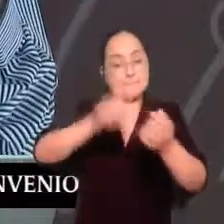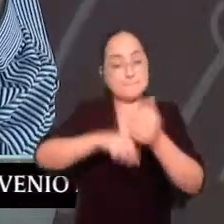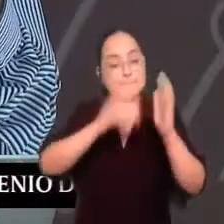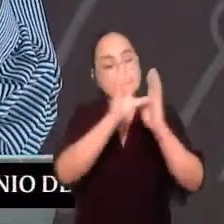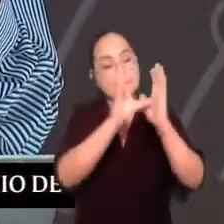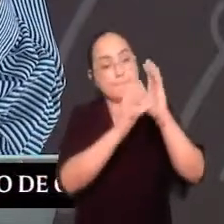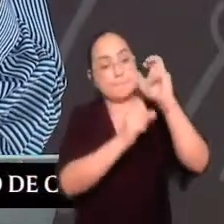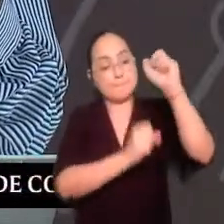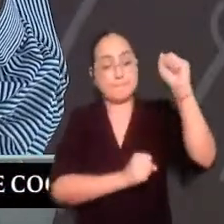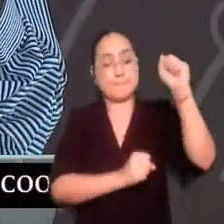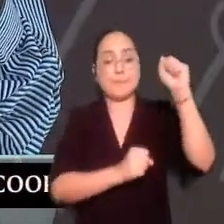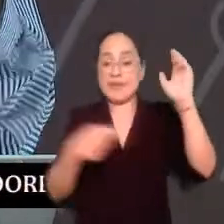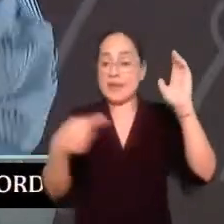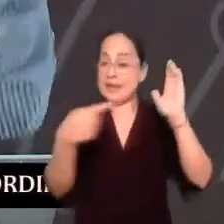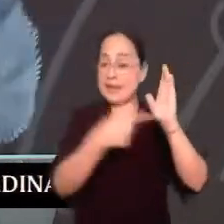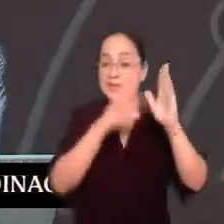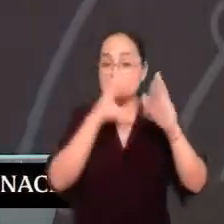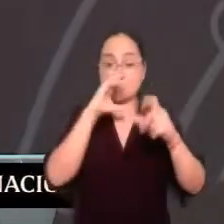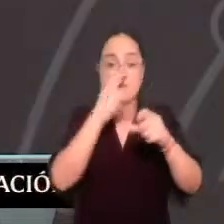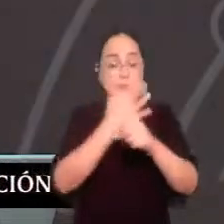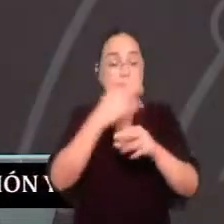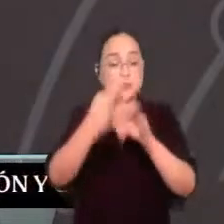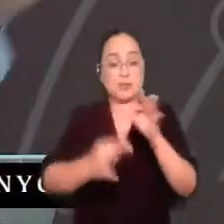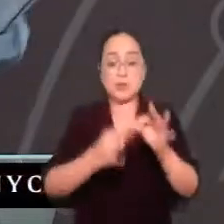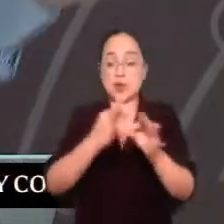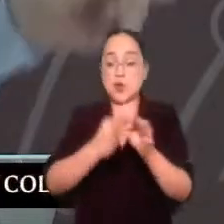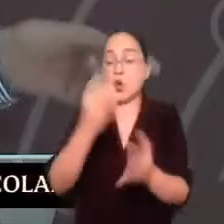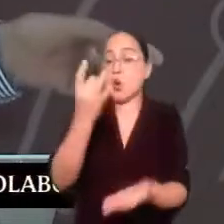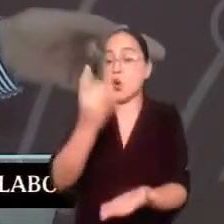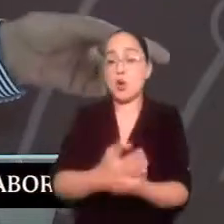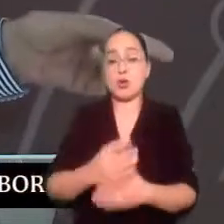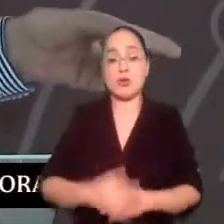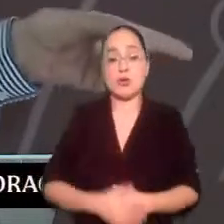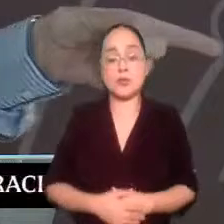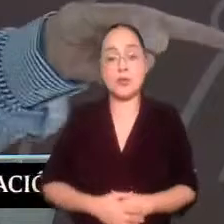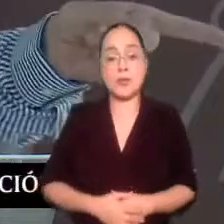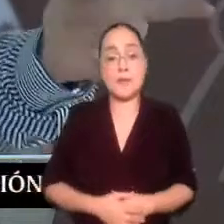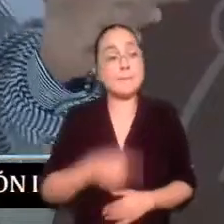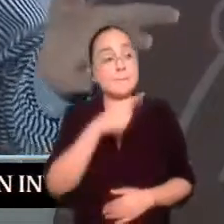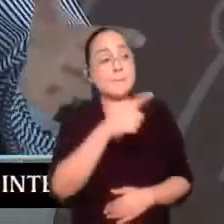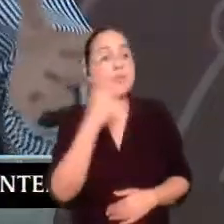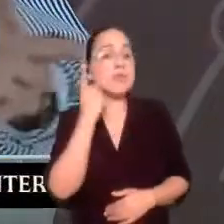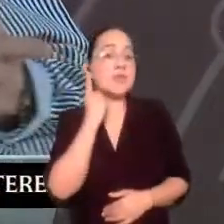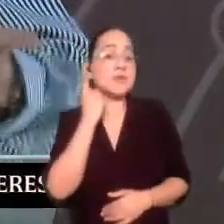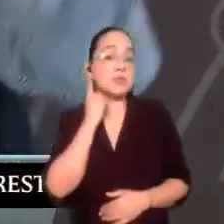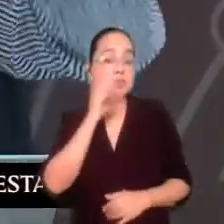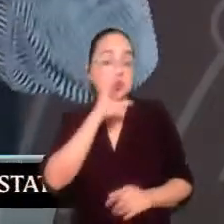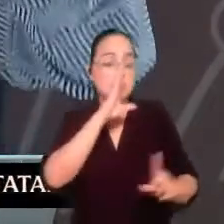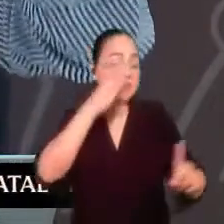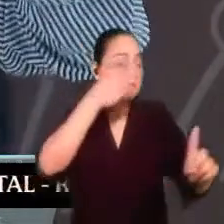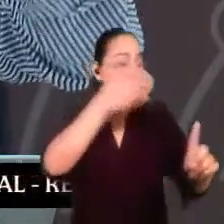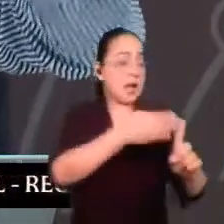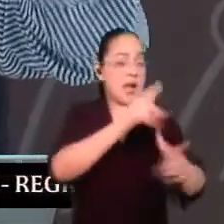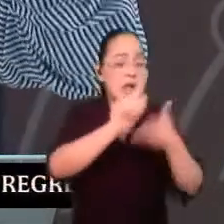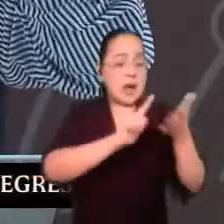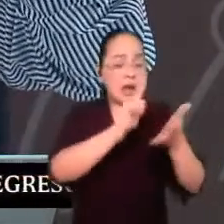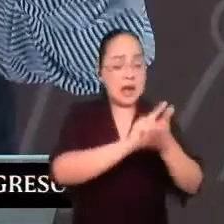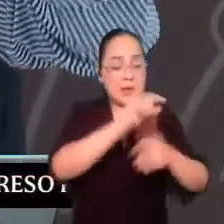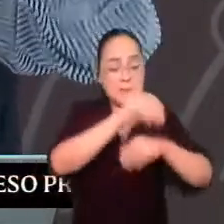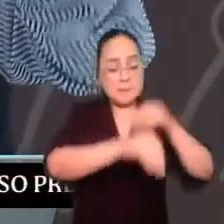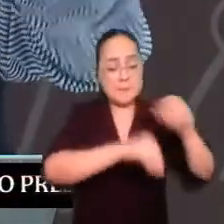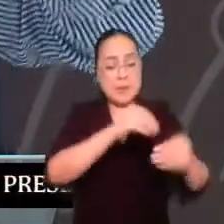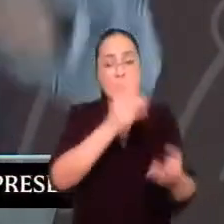Estado. Y esta es una tarea de Estado, la que hicieron los diputados. Legislar, porque esa es su tarea, hacer